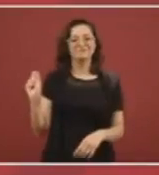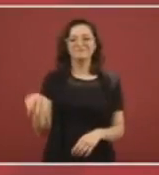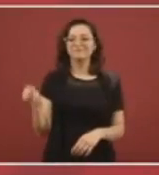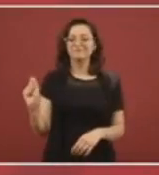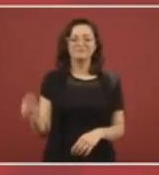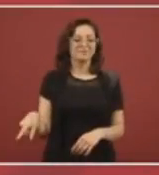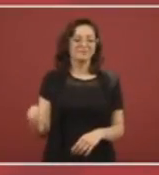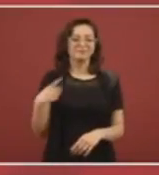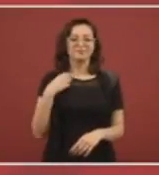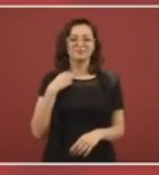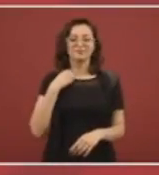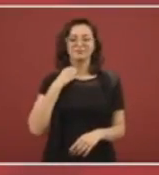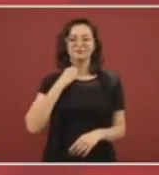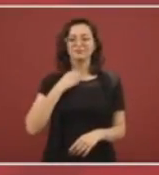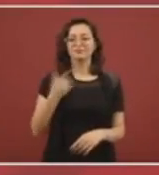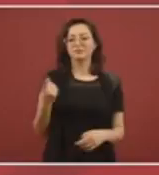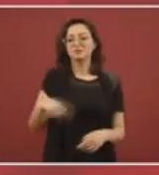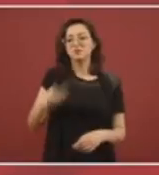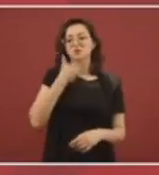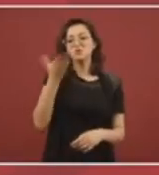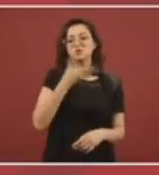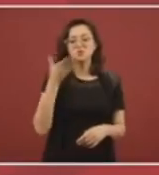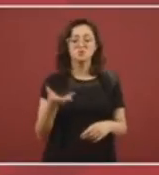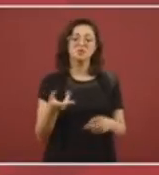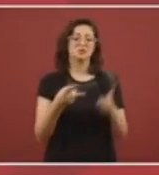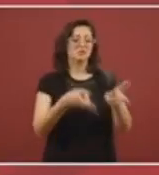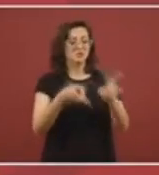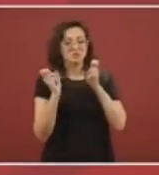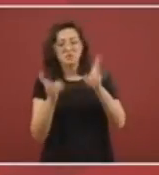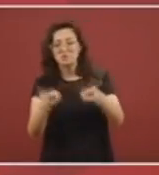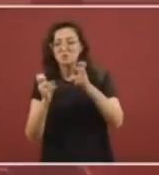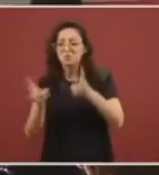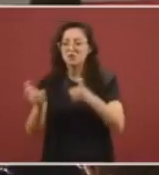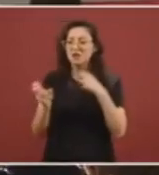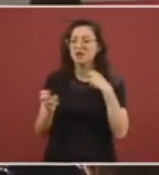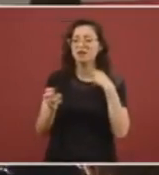los que estaban acostumbrados a robar o vivían